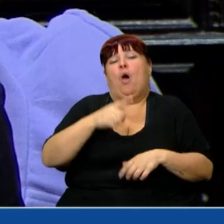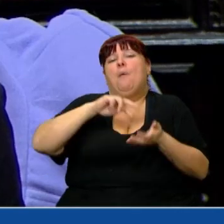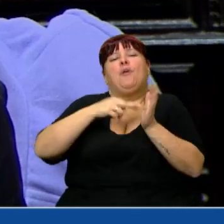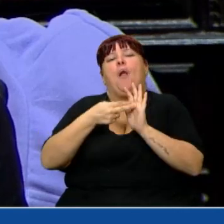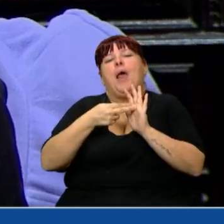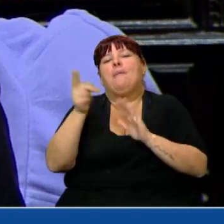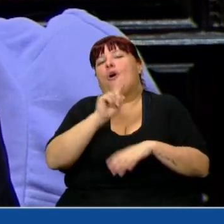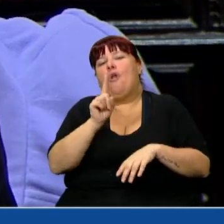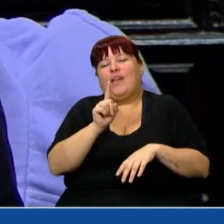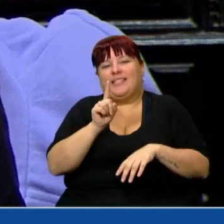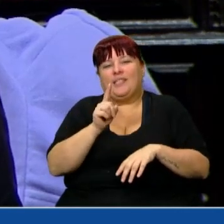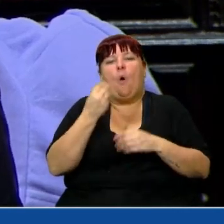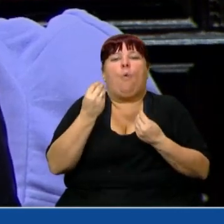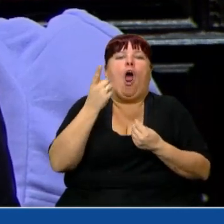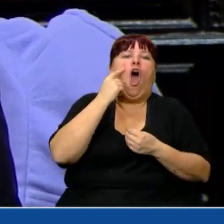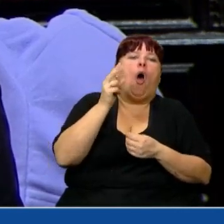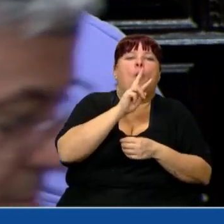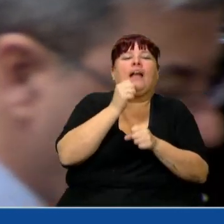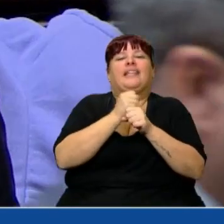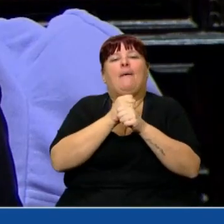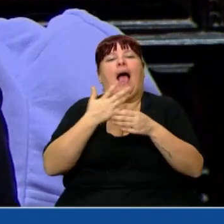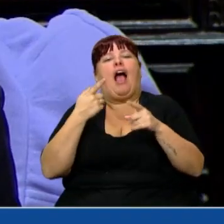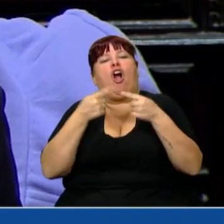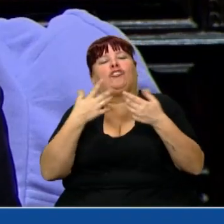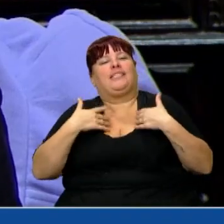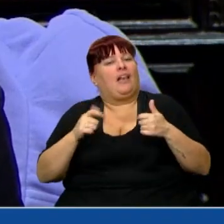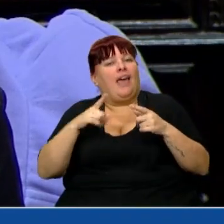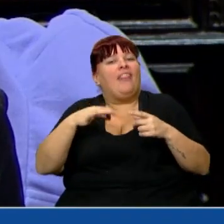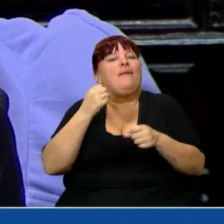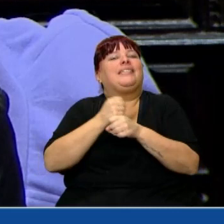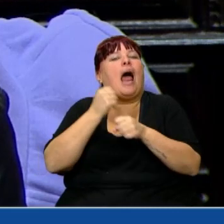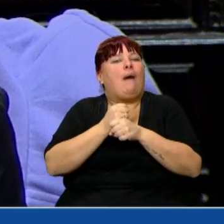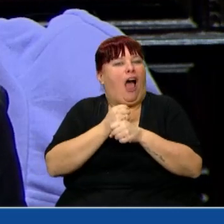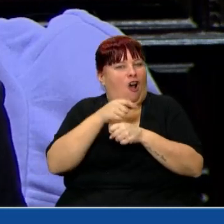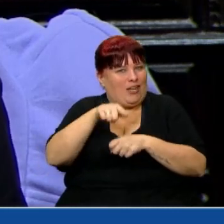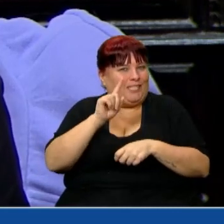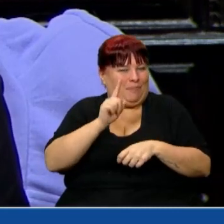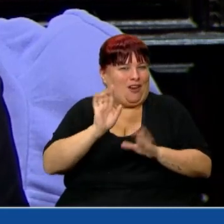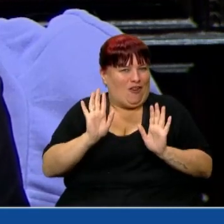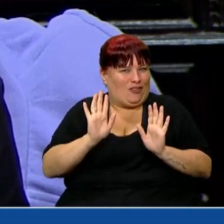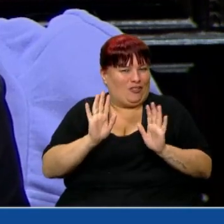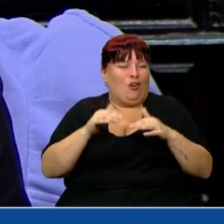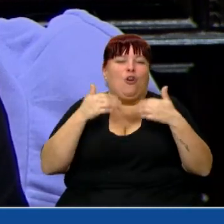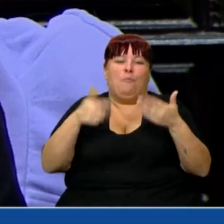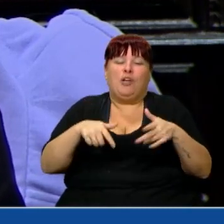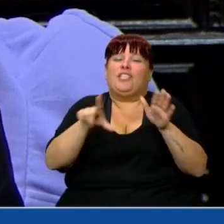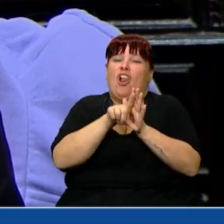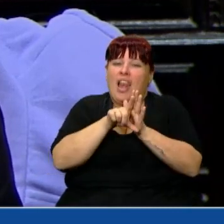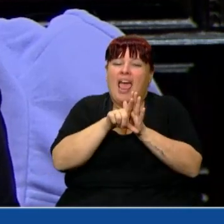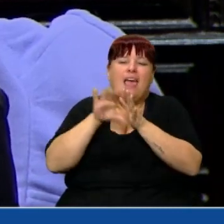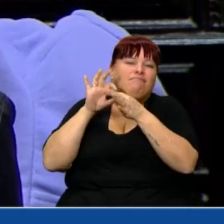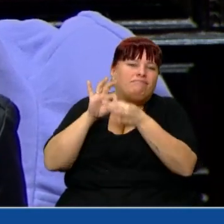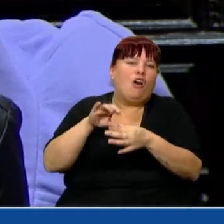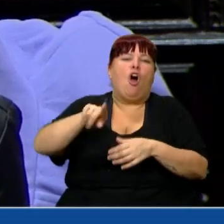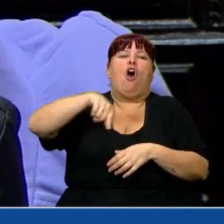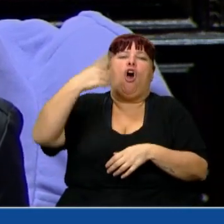no es qué género hace la tarea insalubre, el problema es que haya tareas insalubres. Y por eso también esta norma tiene que venir